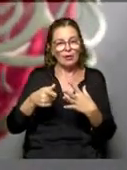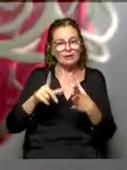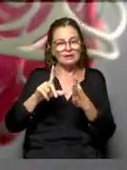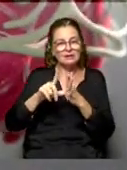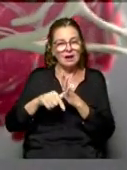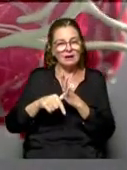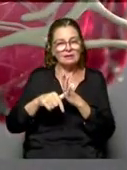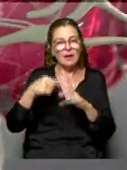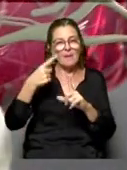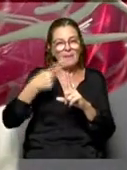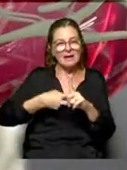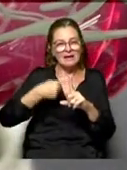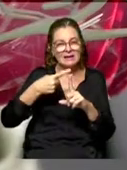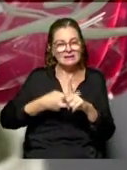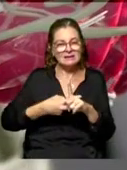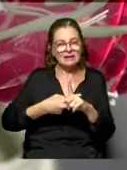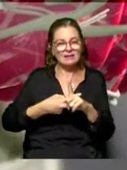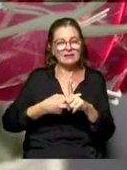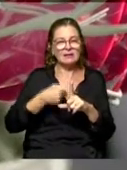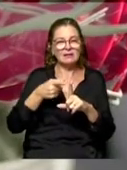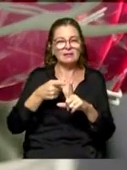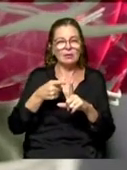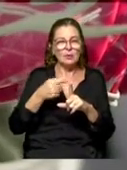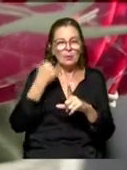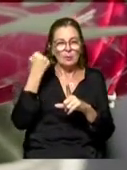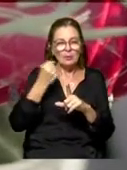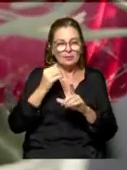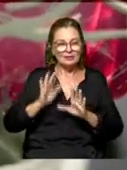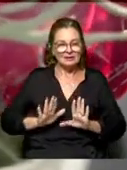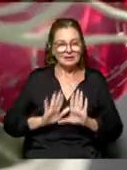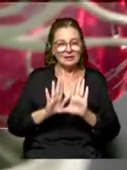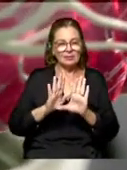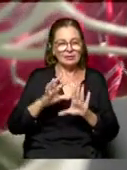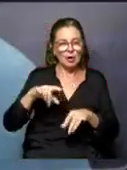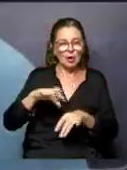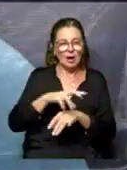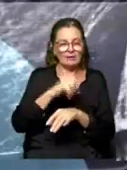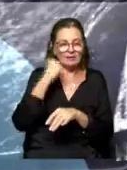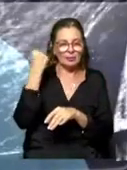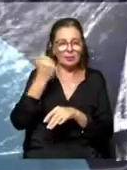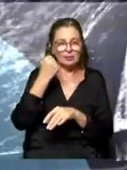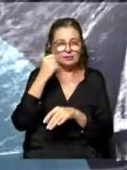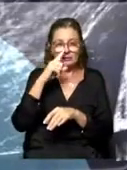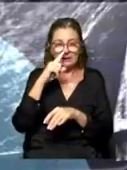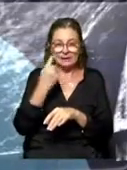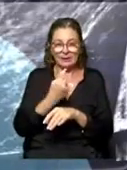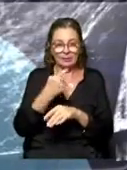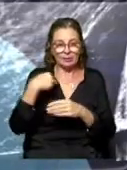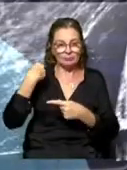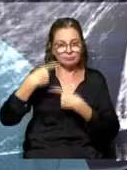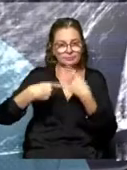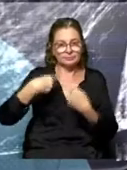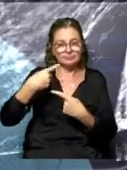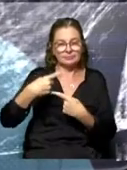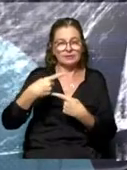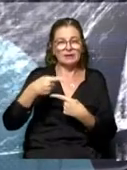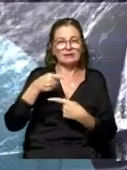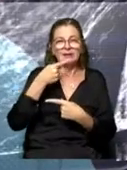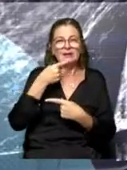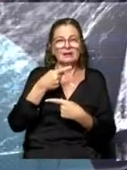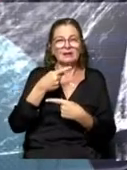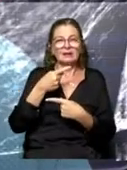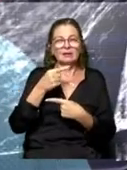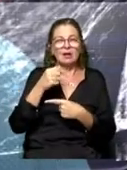semanas o meses, tiempo clave para definir el tratamiento de un cáncer de alta incidencia y rápida evolución. La herramienta creada